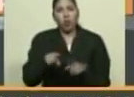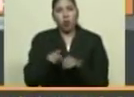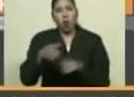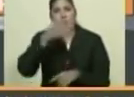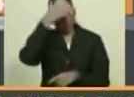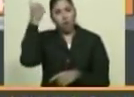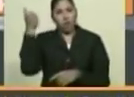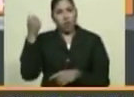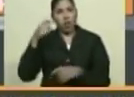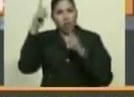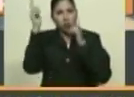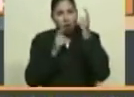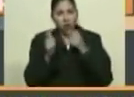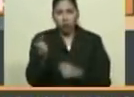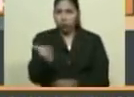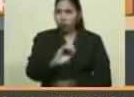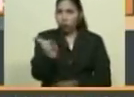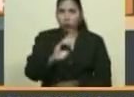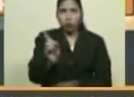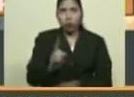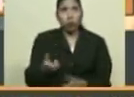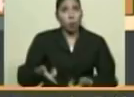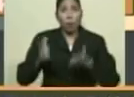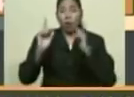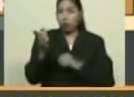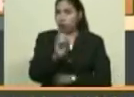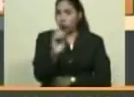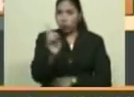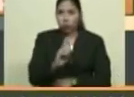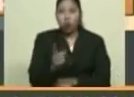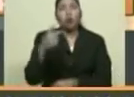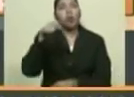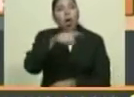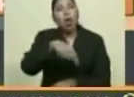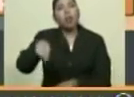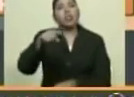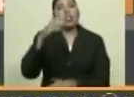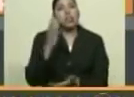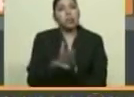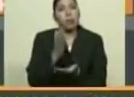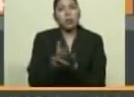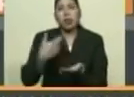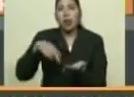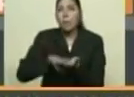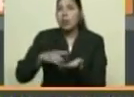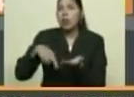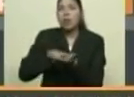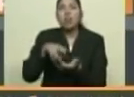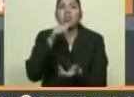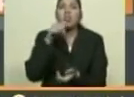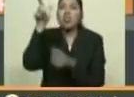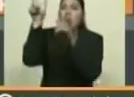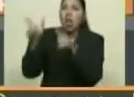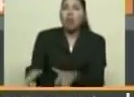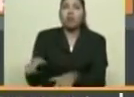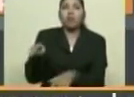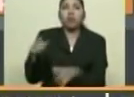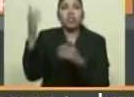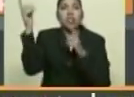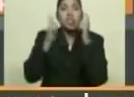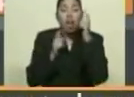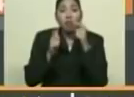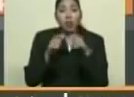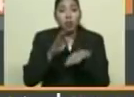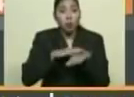Chávez. No permitan, repitan donde puedan quién es Hugo Chávez, para que los más pequeños no